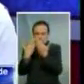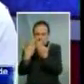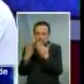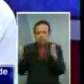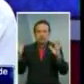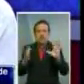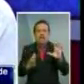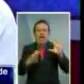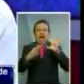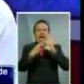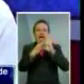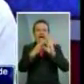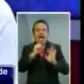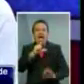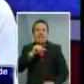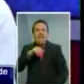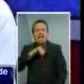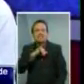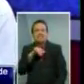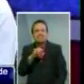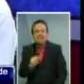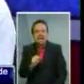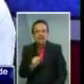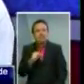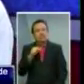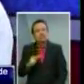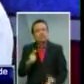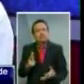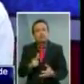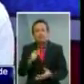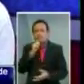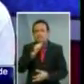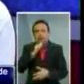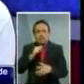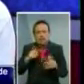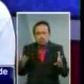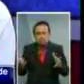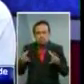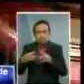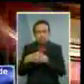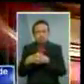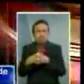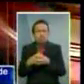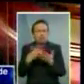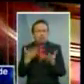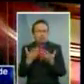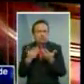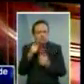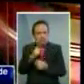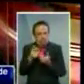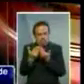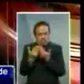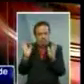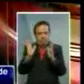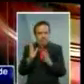alianza, poder generar espacio que hoy día nadie lo llena dentro de nuestra coalición. Una actitud bastante revolucionaria,